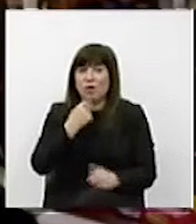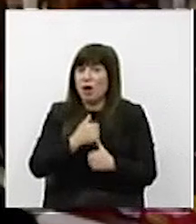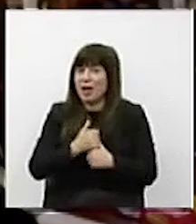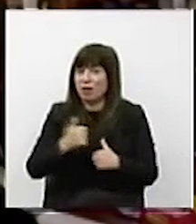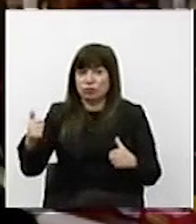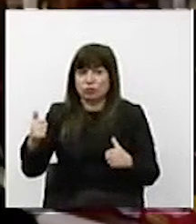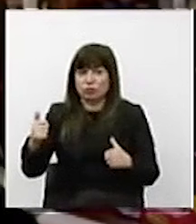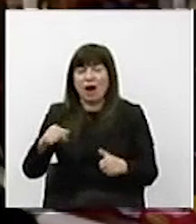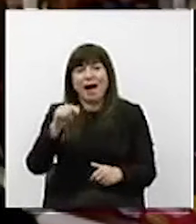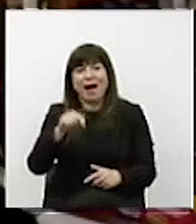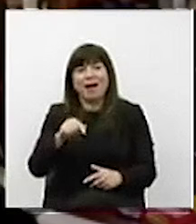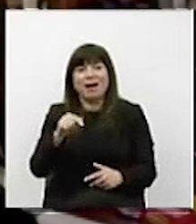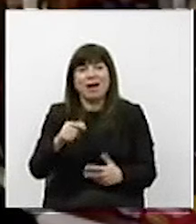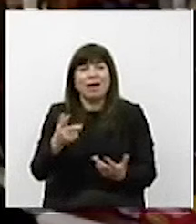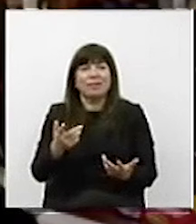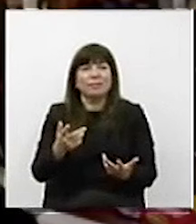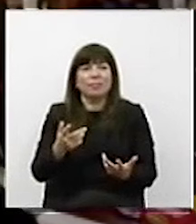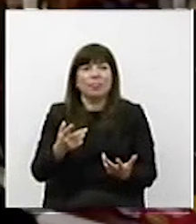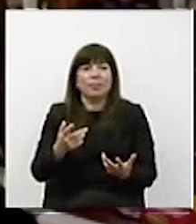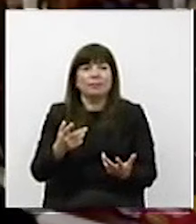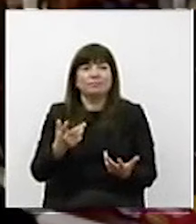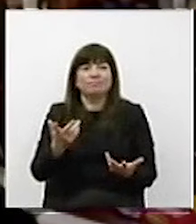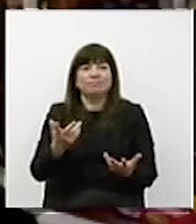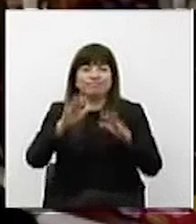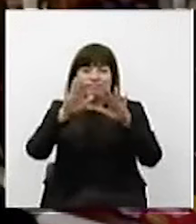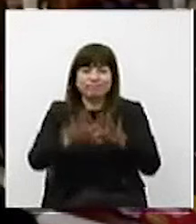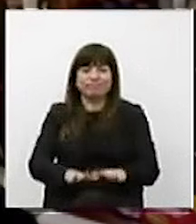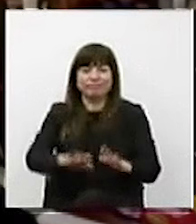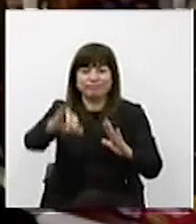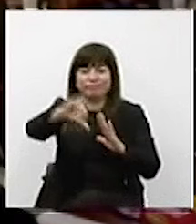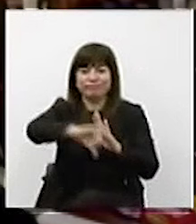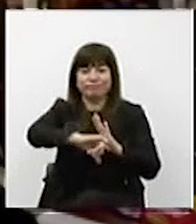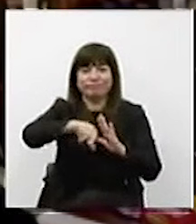y acá estamos con arresto domiciliario,